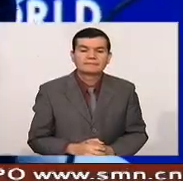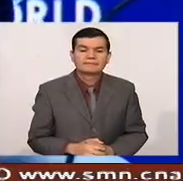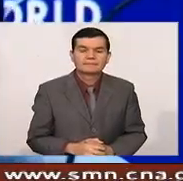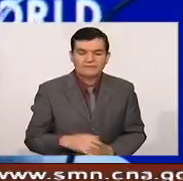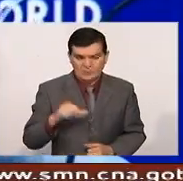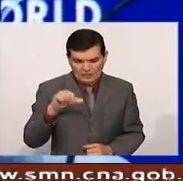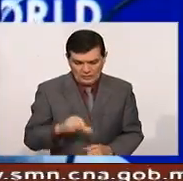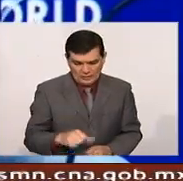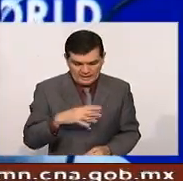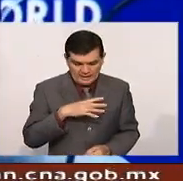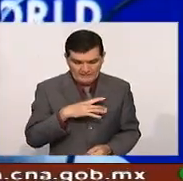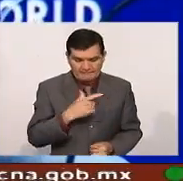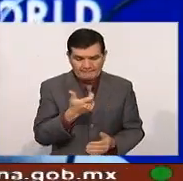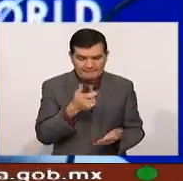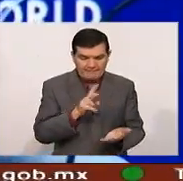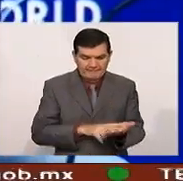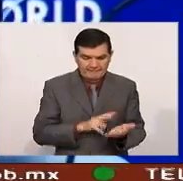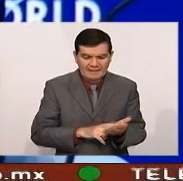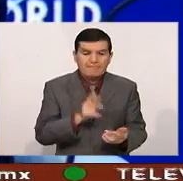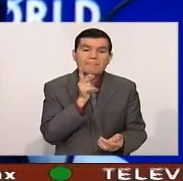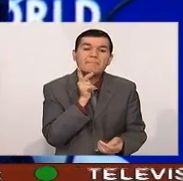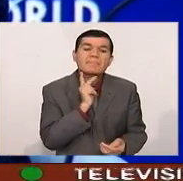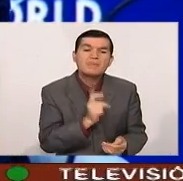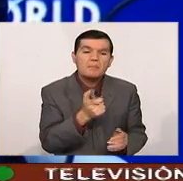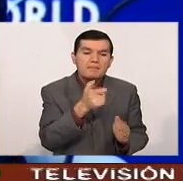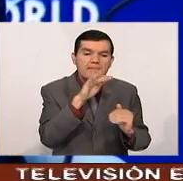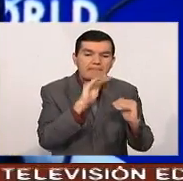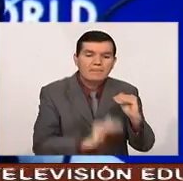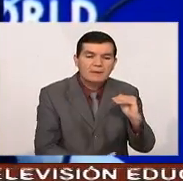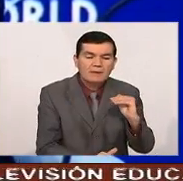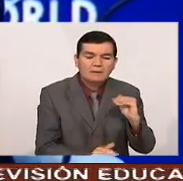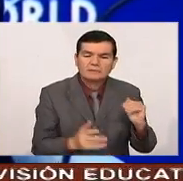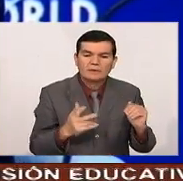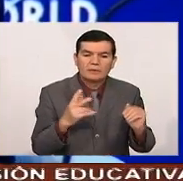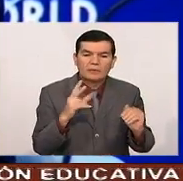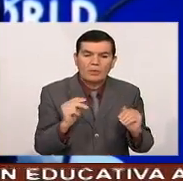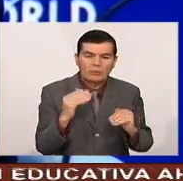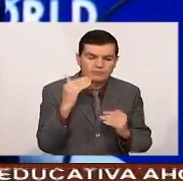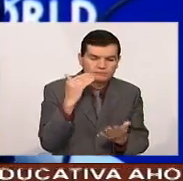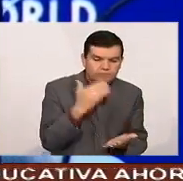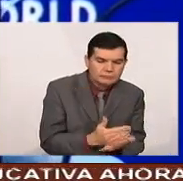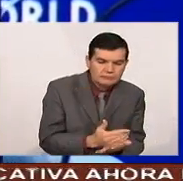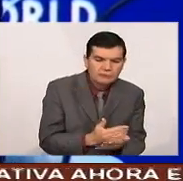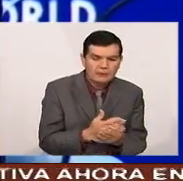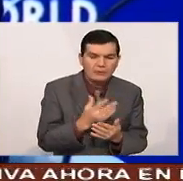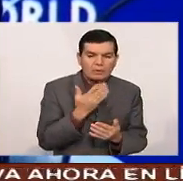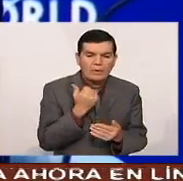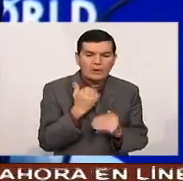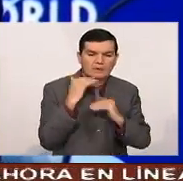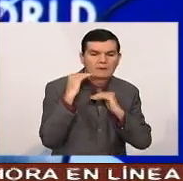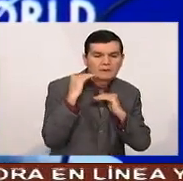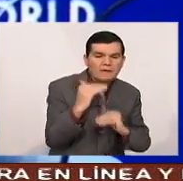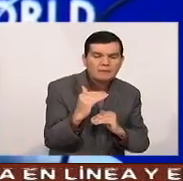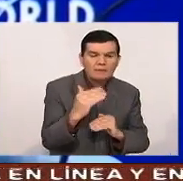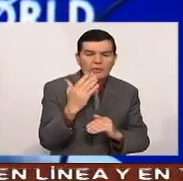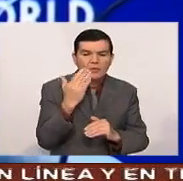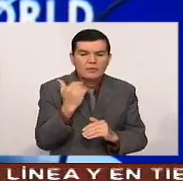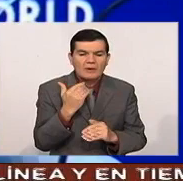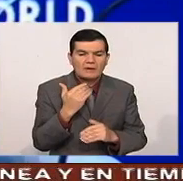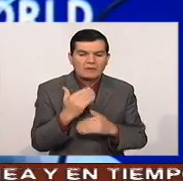El que hoy tengamos precios del petróleo bajos no frena, ni limita, ni